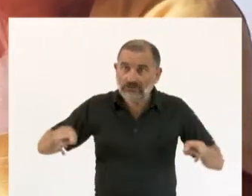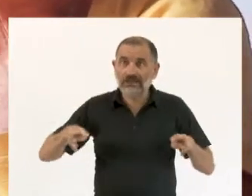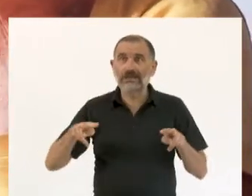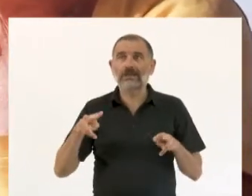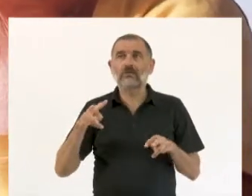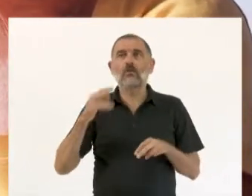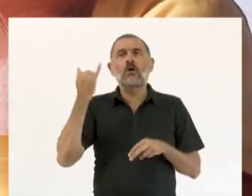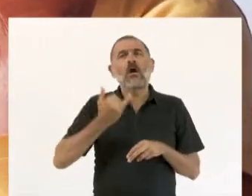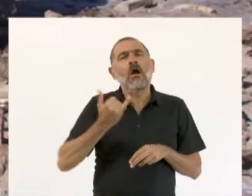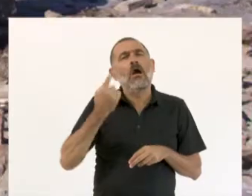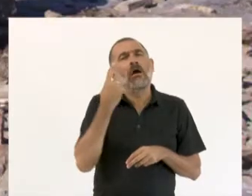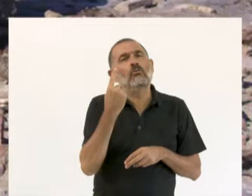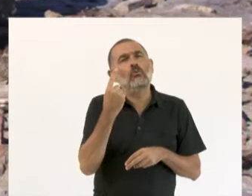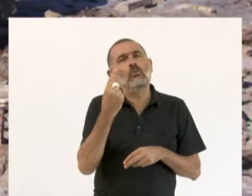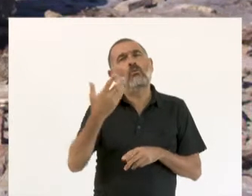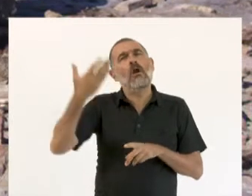ese entonces era más chico,